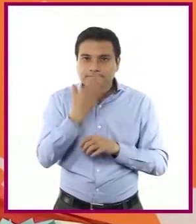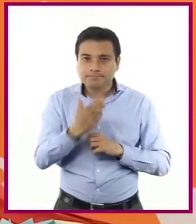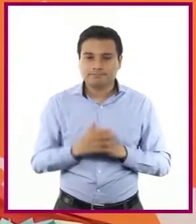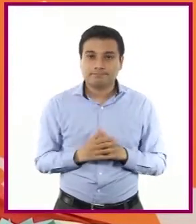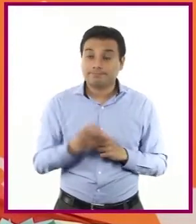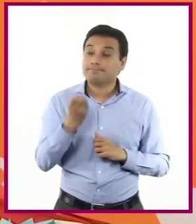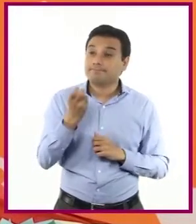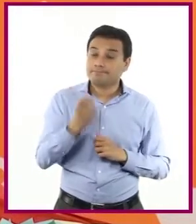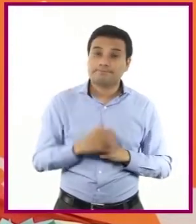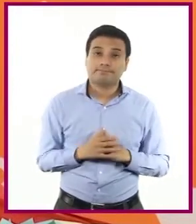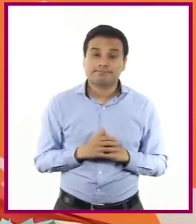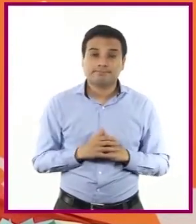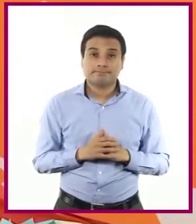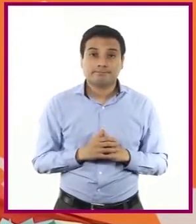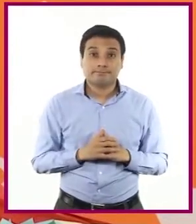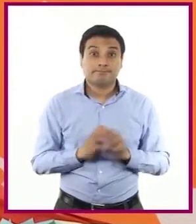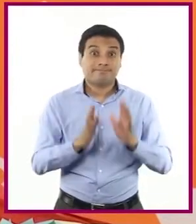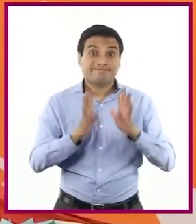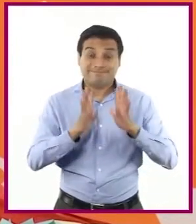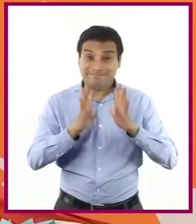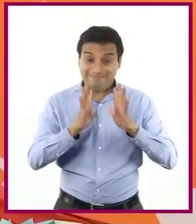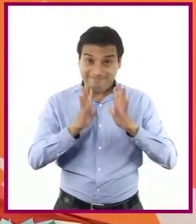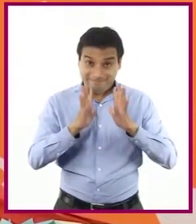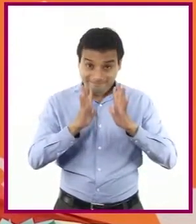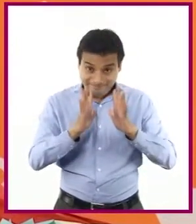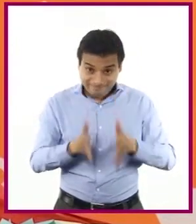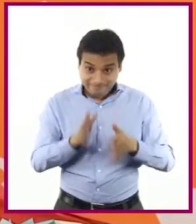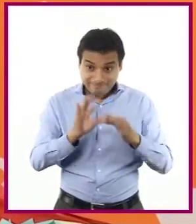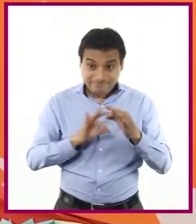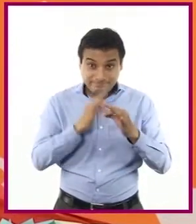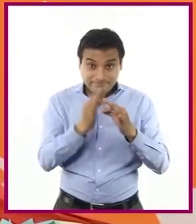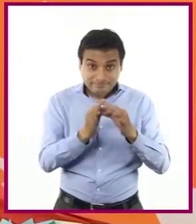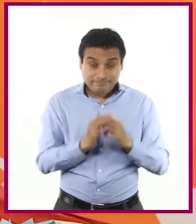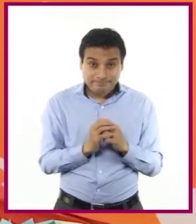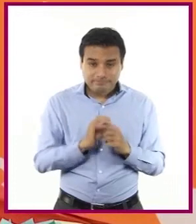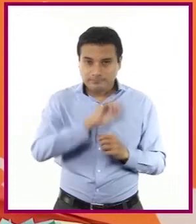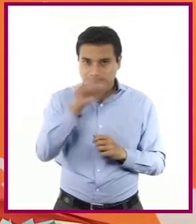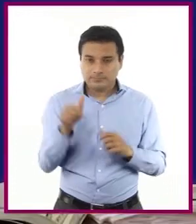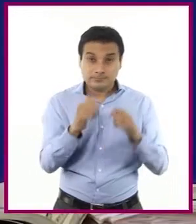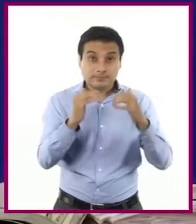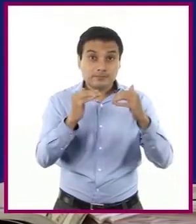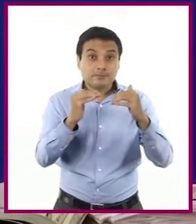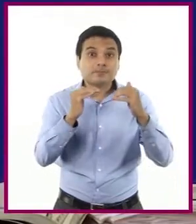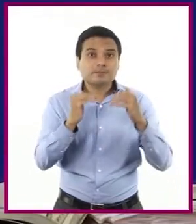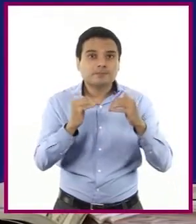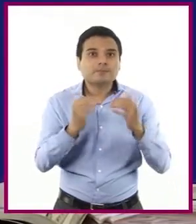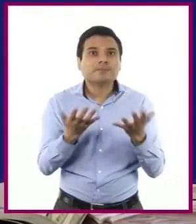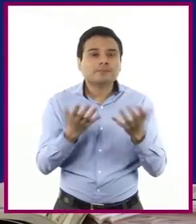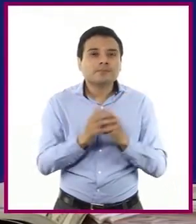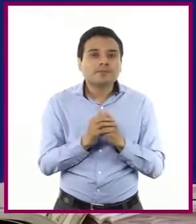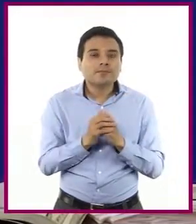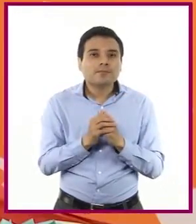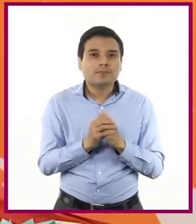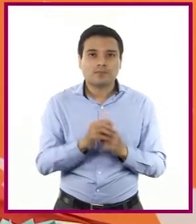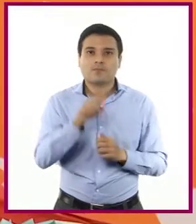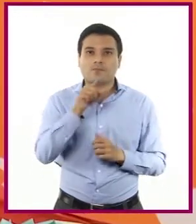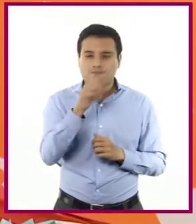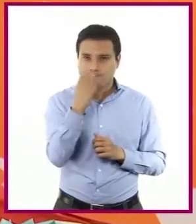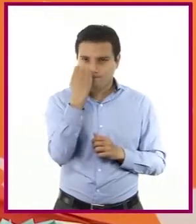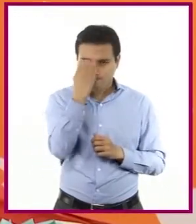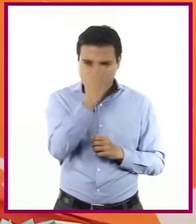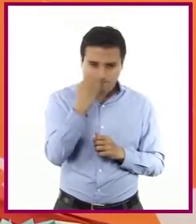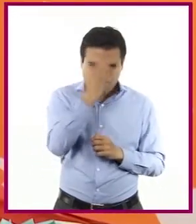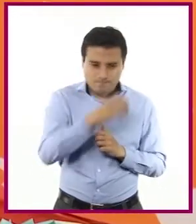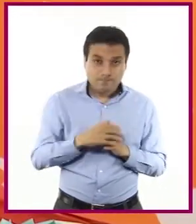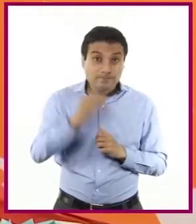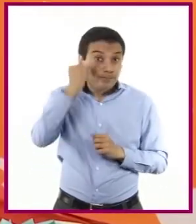es. Y después de tener nuestras fuentes seleccionadas, ahora vamos a realizar la identificación de la